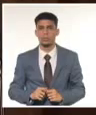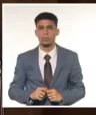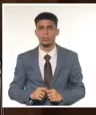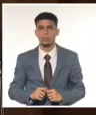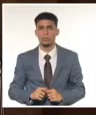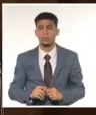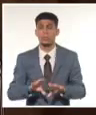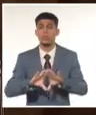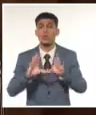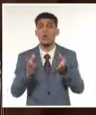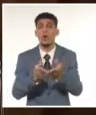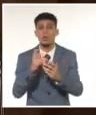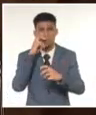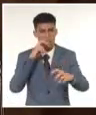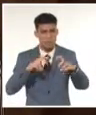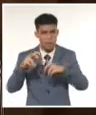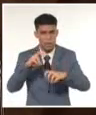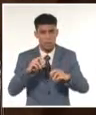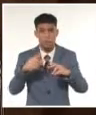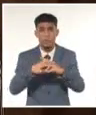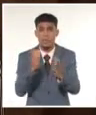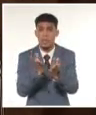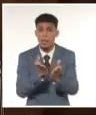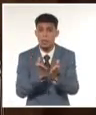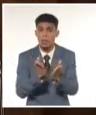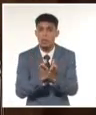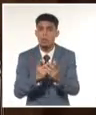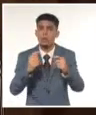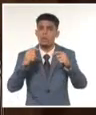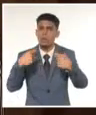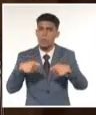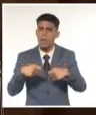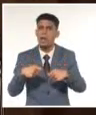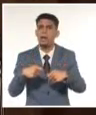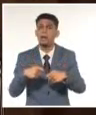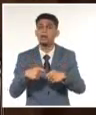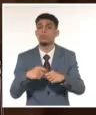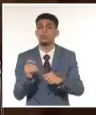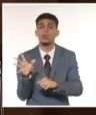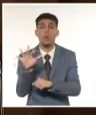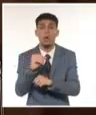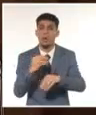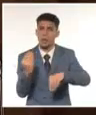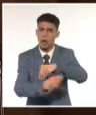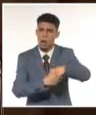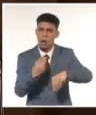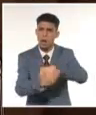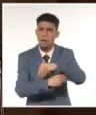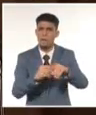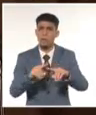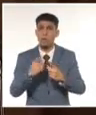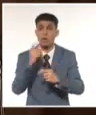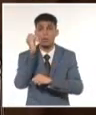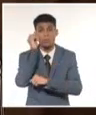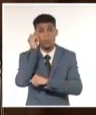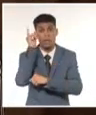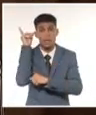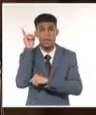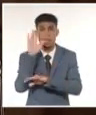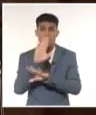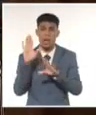Estos estudios y sus medidas son y deben ser actualizados sistemáticamente porque la experiencia demuestra, sobre todo a la luz de